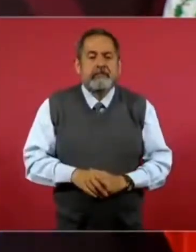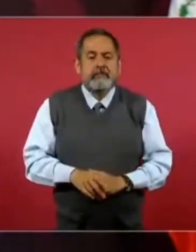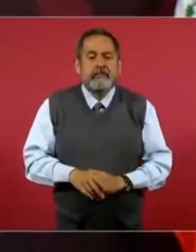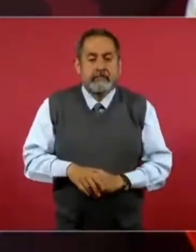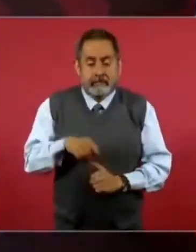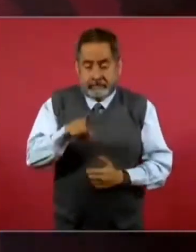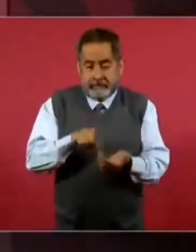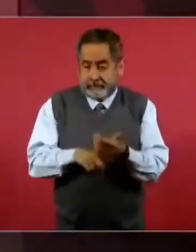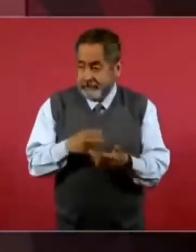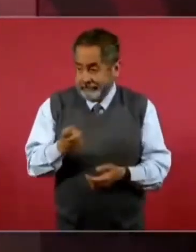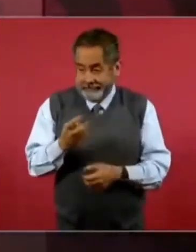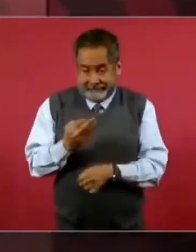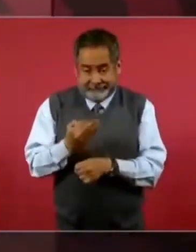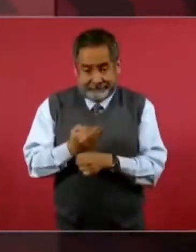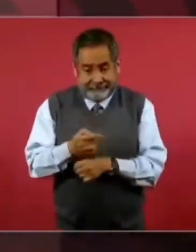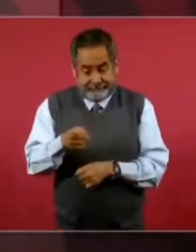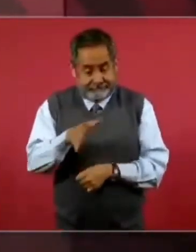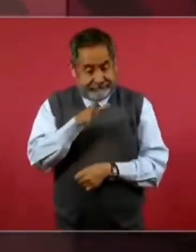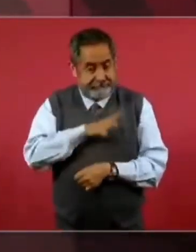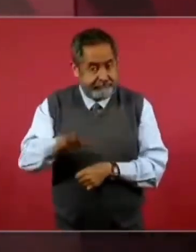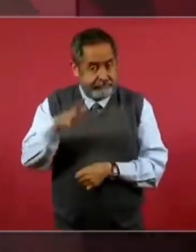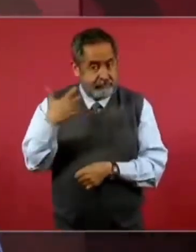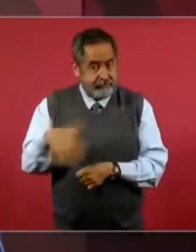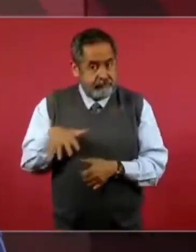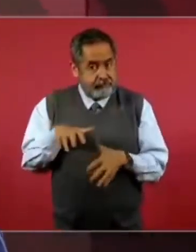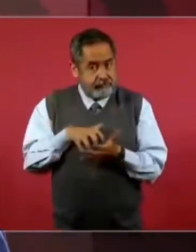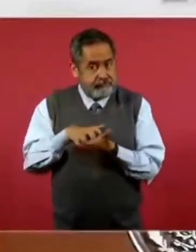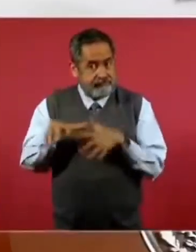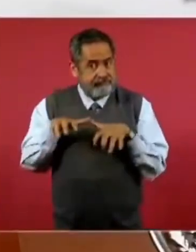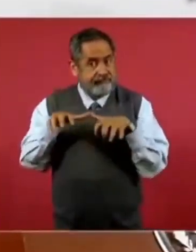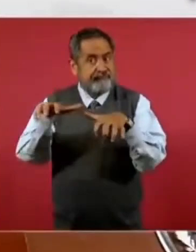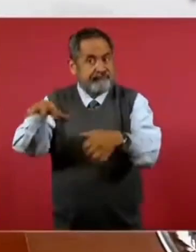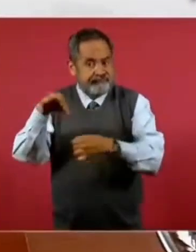Pero esto, porque